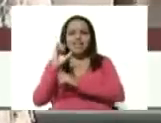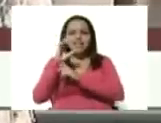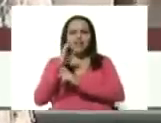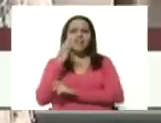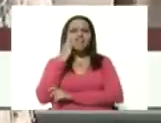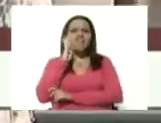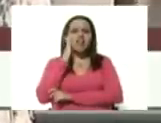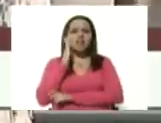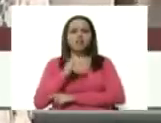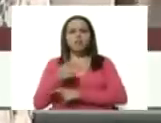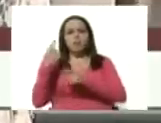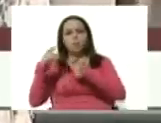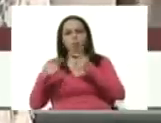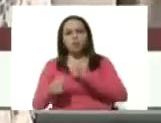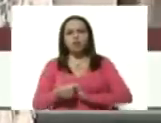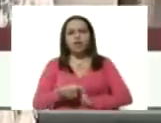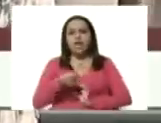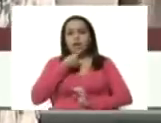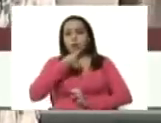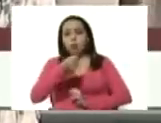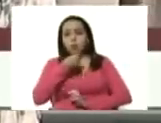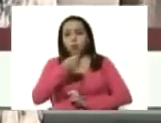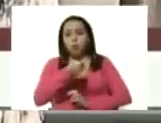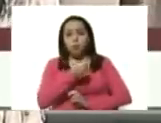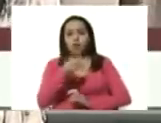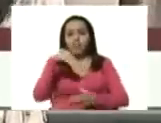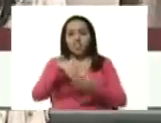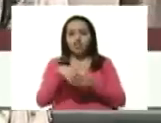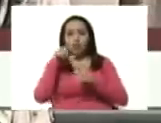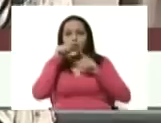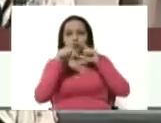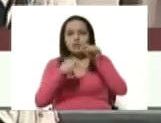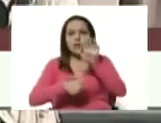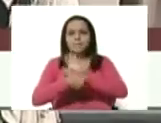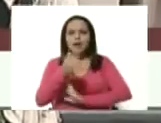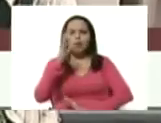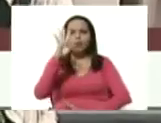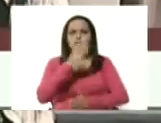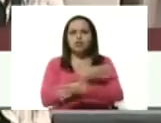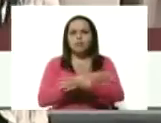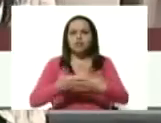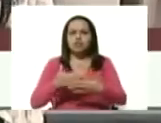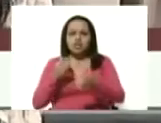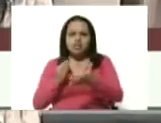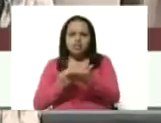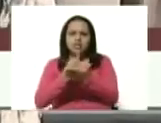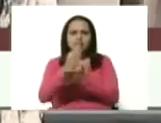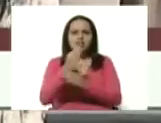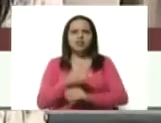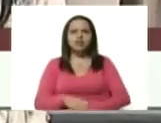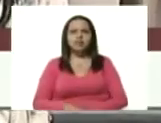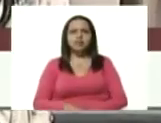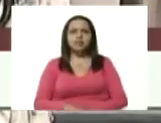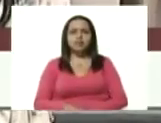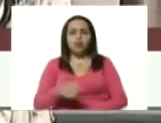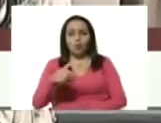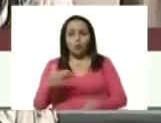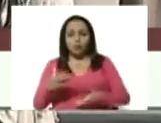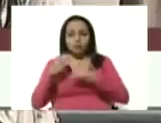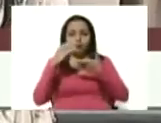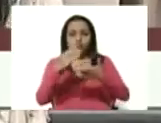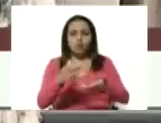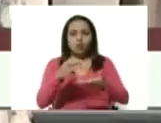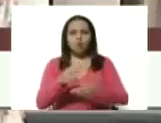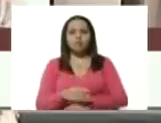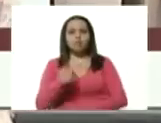reportajes y entrevistas exclusivas, y en Twitter, donde tienen más de 4 millones de seguidores. Recibe Audrey